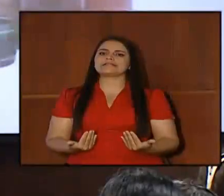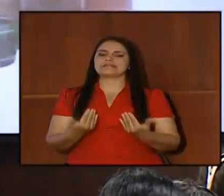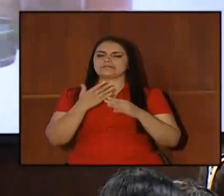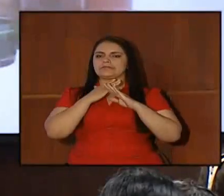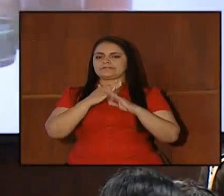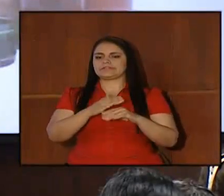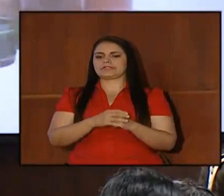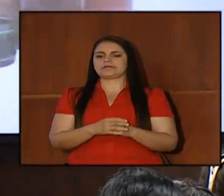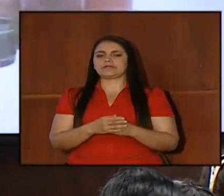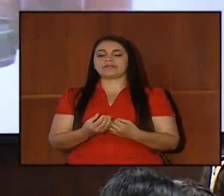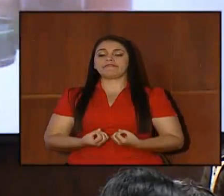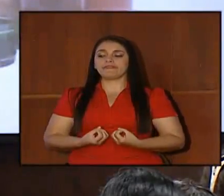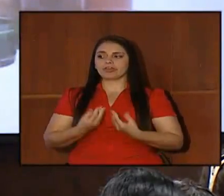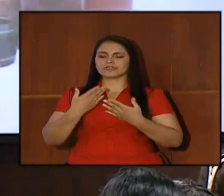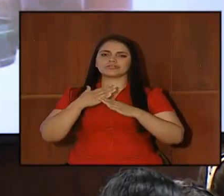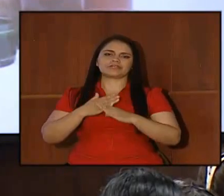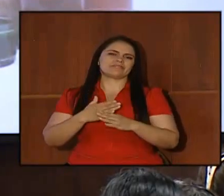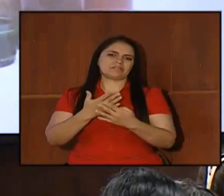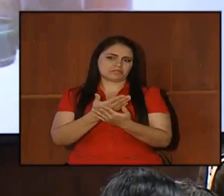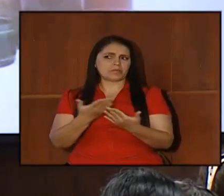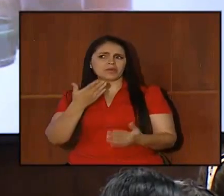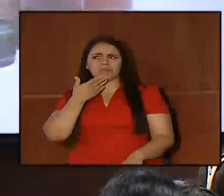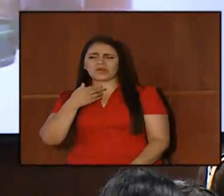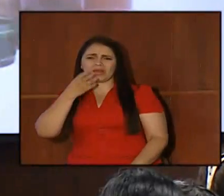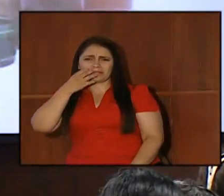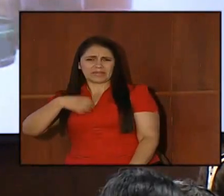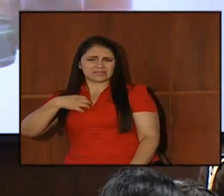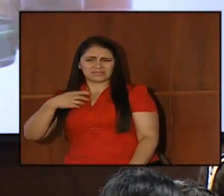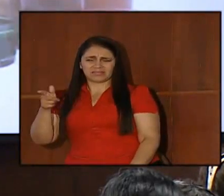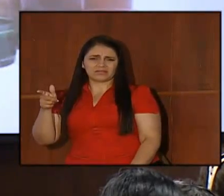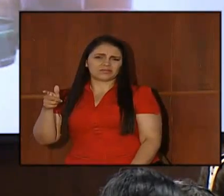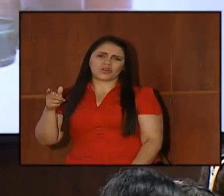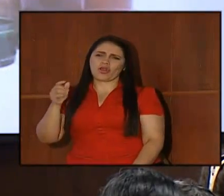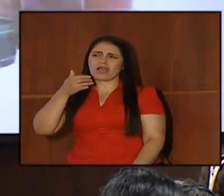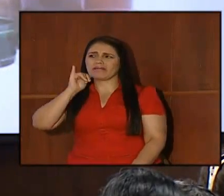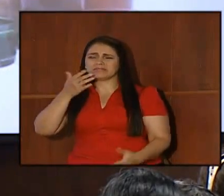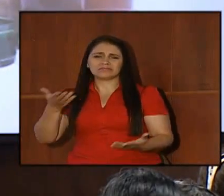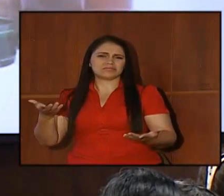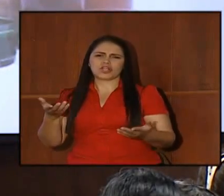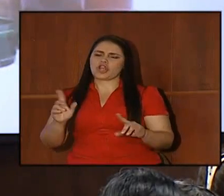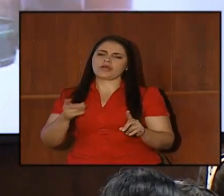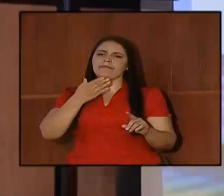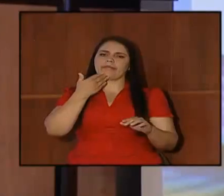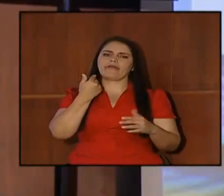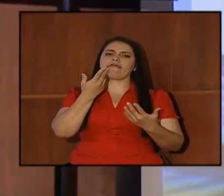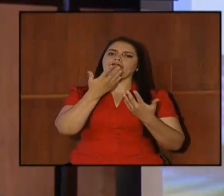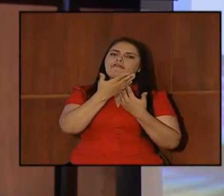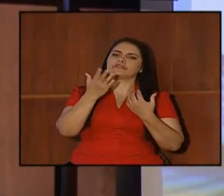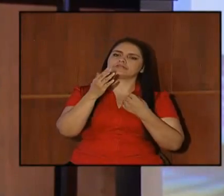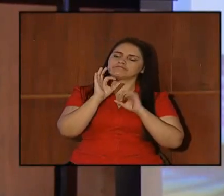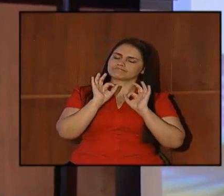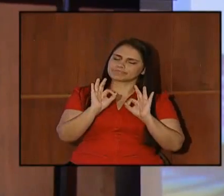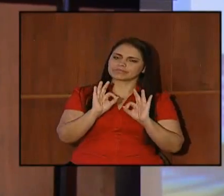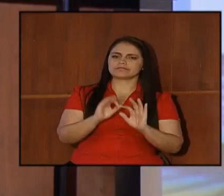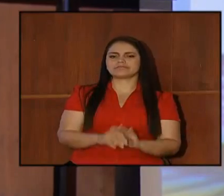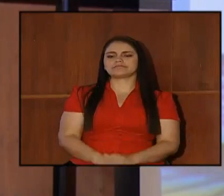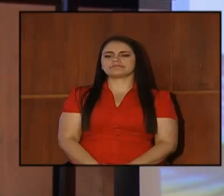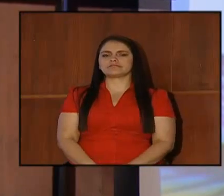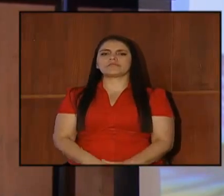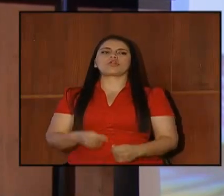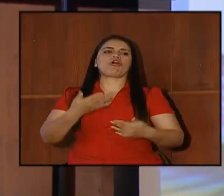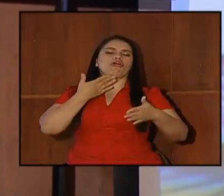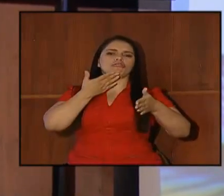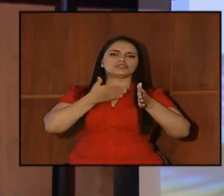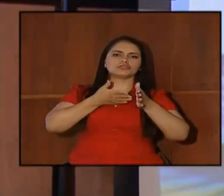que le dé una infección, es decir, tiene otras cosas agregadas. Entonces procuremos dar alimentos también de calidad, o un